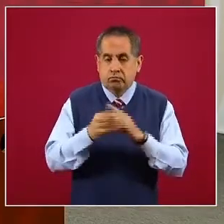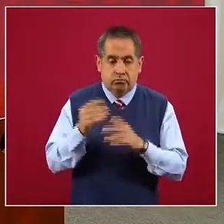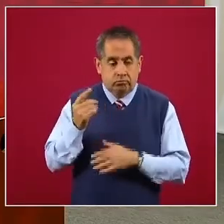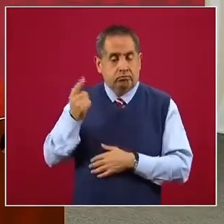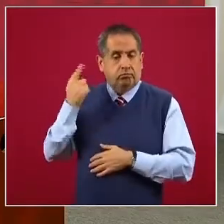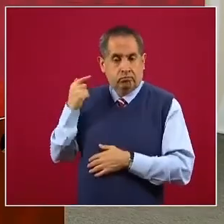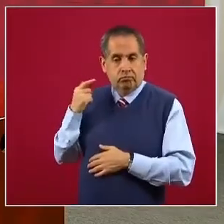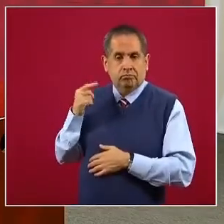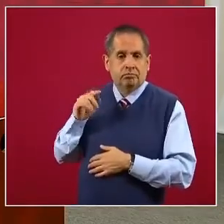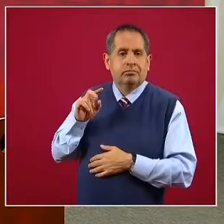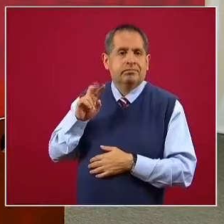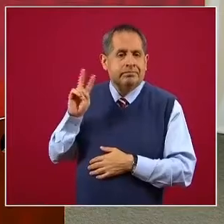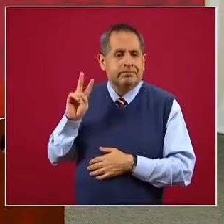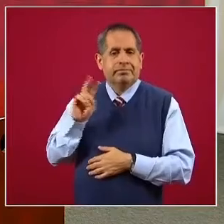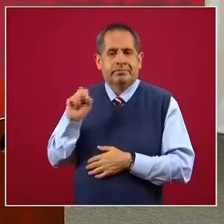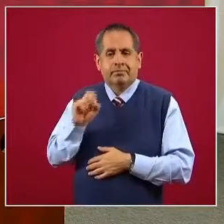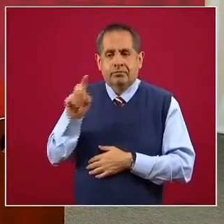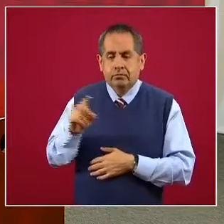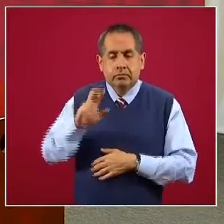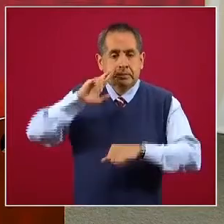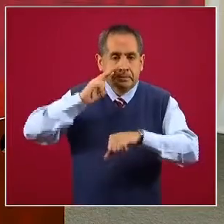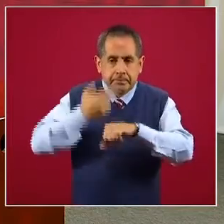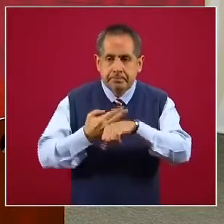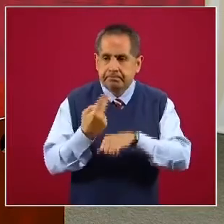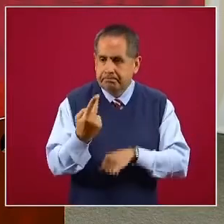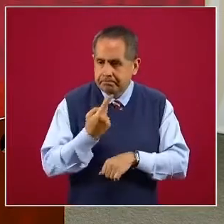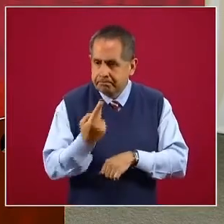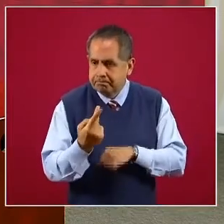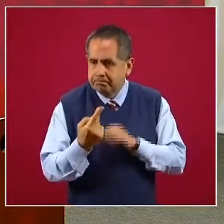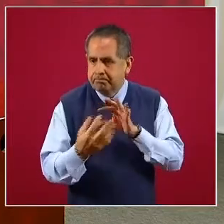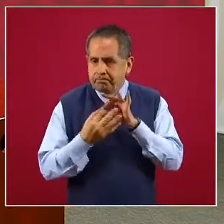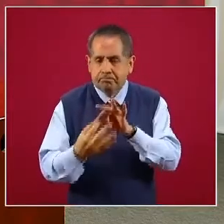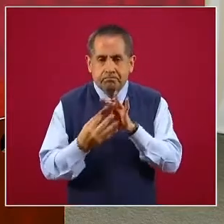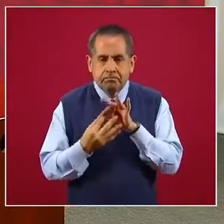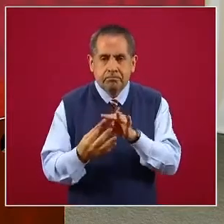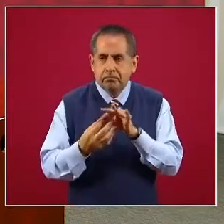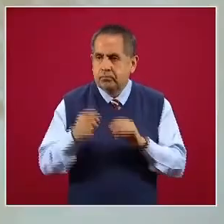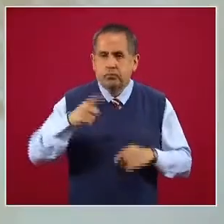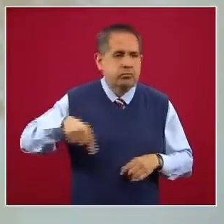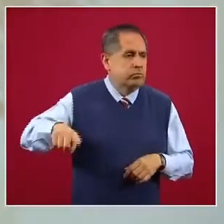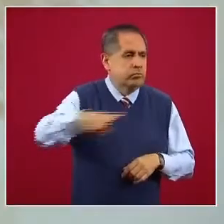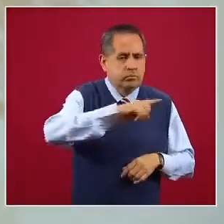fin de semana este concepto de corresponsabilidad.